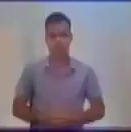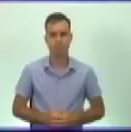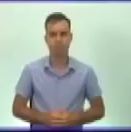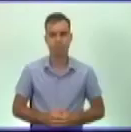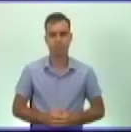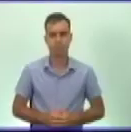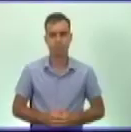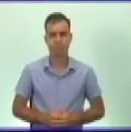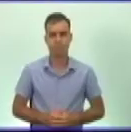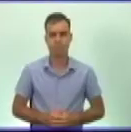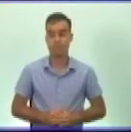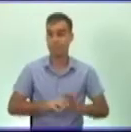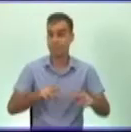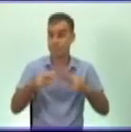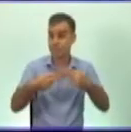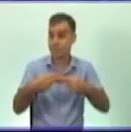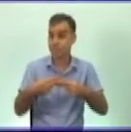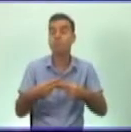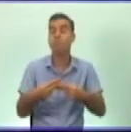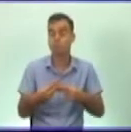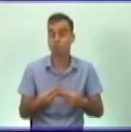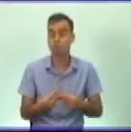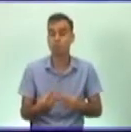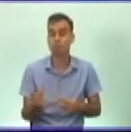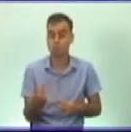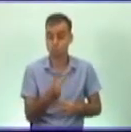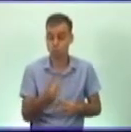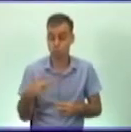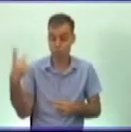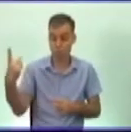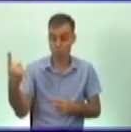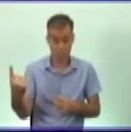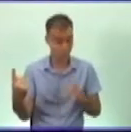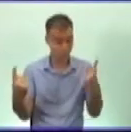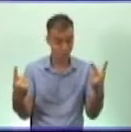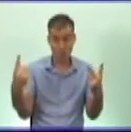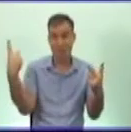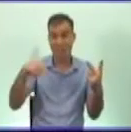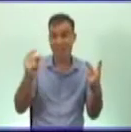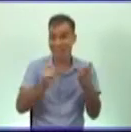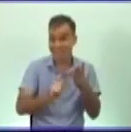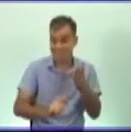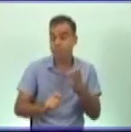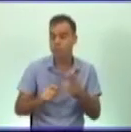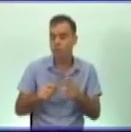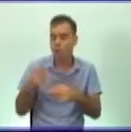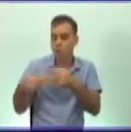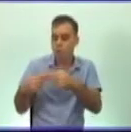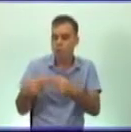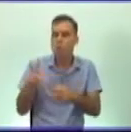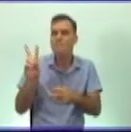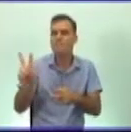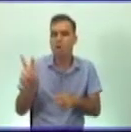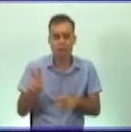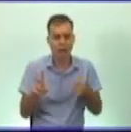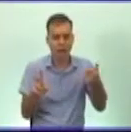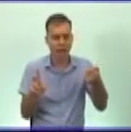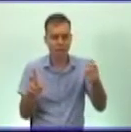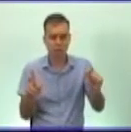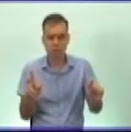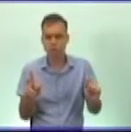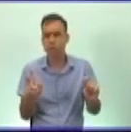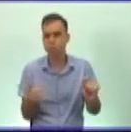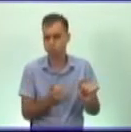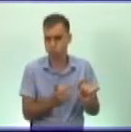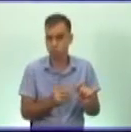Fíjense, hemos realizado 2 ejercicios donde hemos utilizado en uno volumen y en el otro el área total. Vamos a